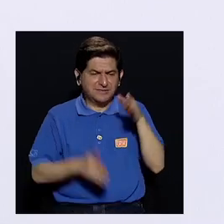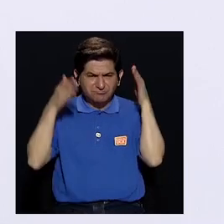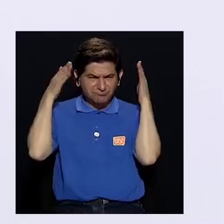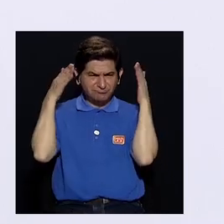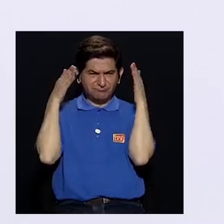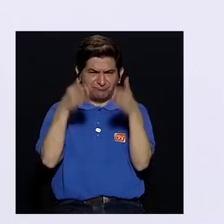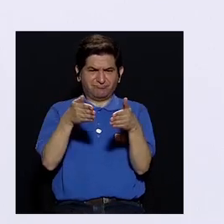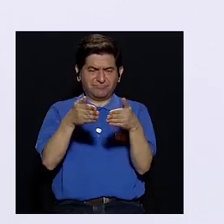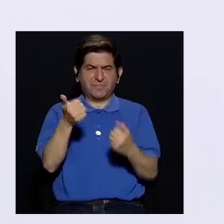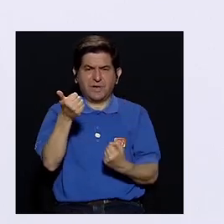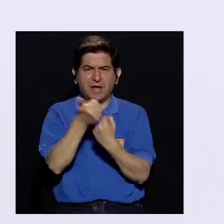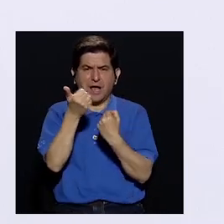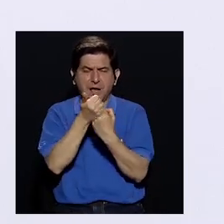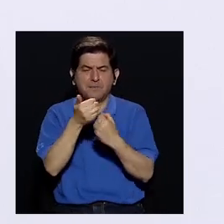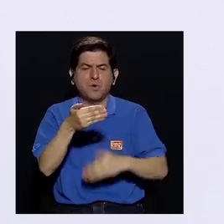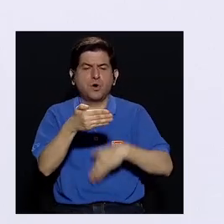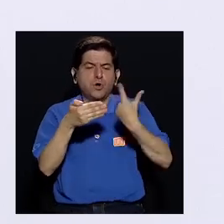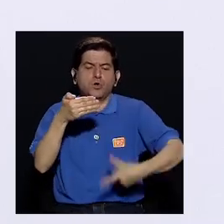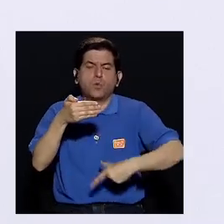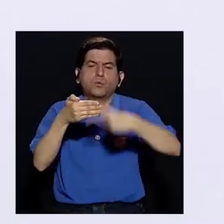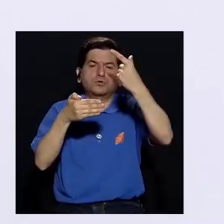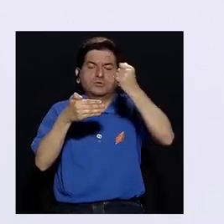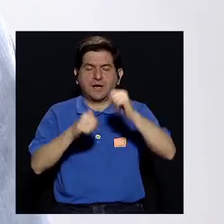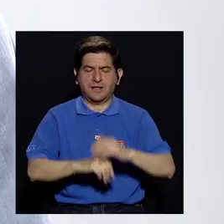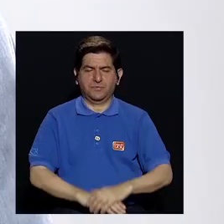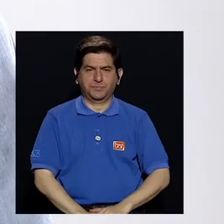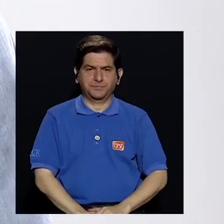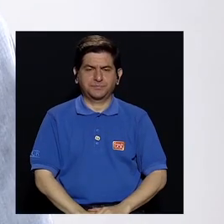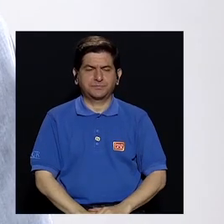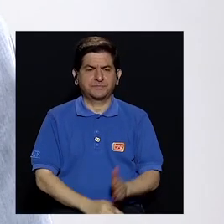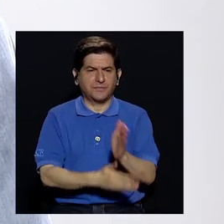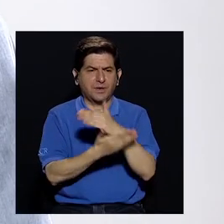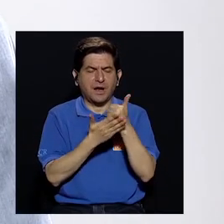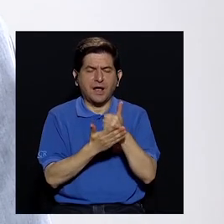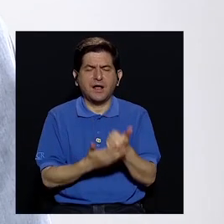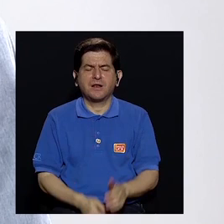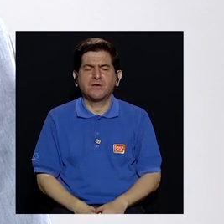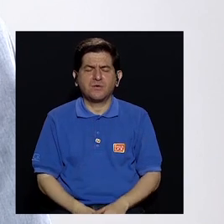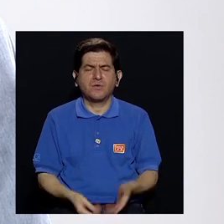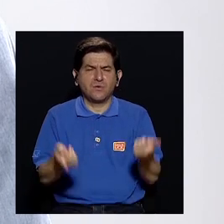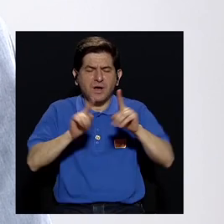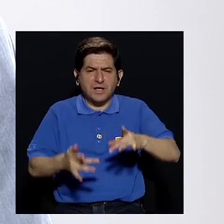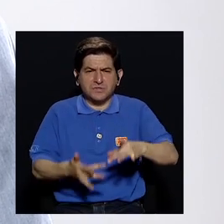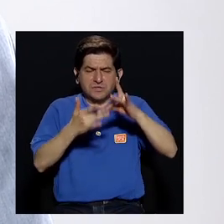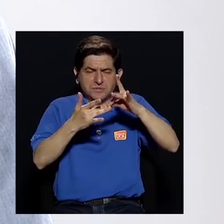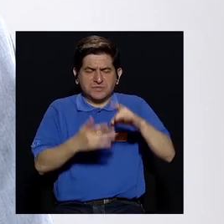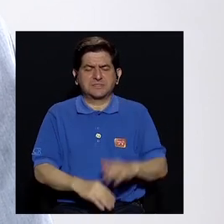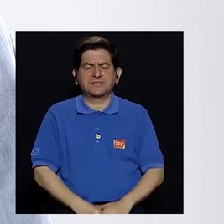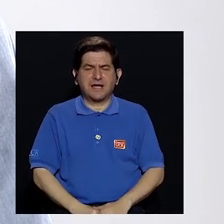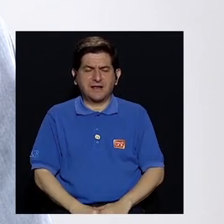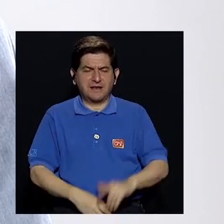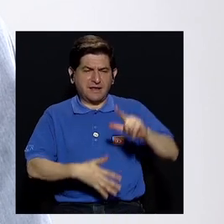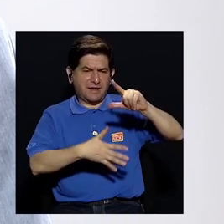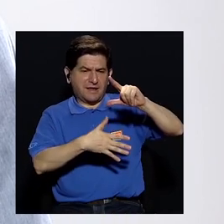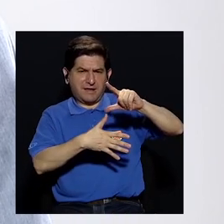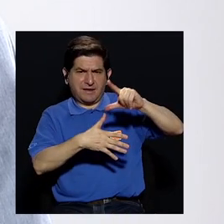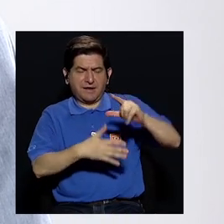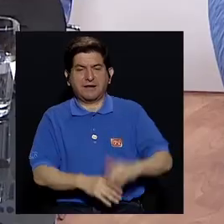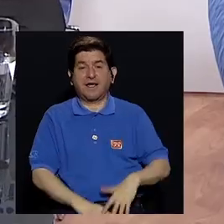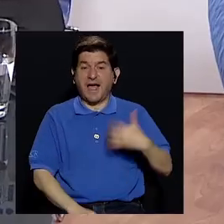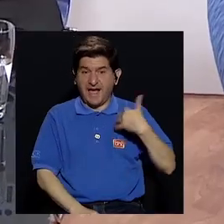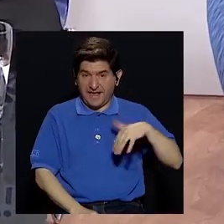centrará en el apoyo de los postgrados había algunas excepciones en américa latina como argentina